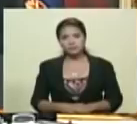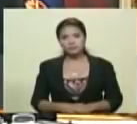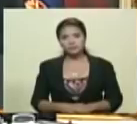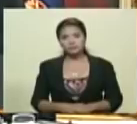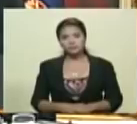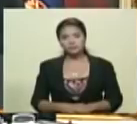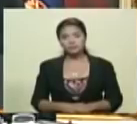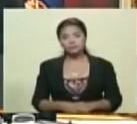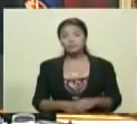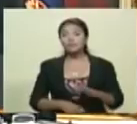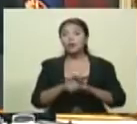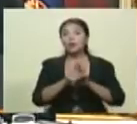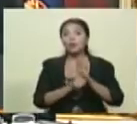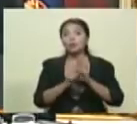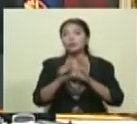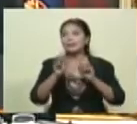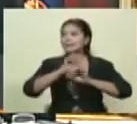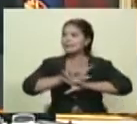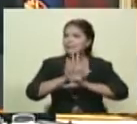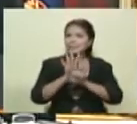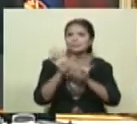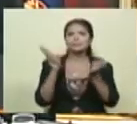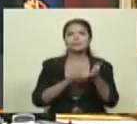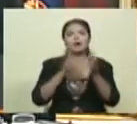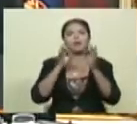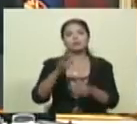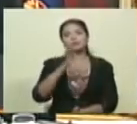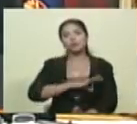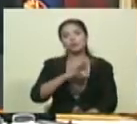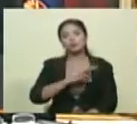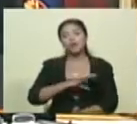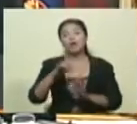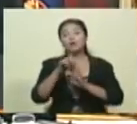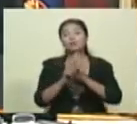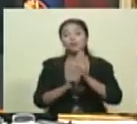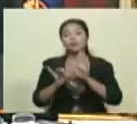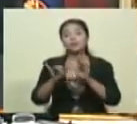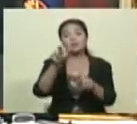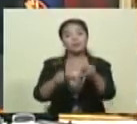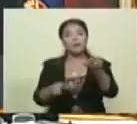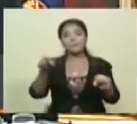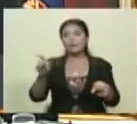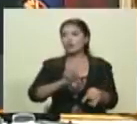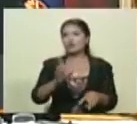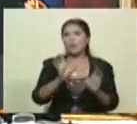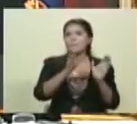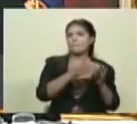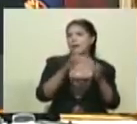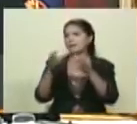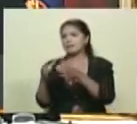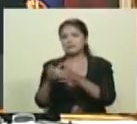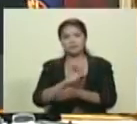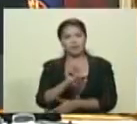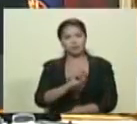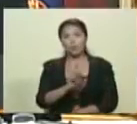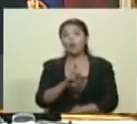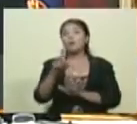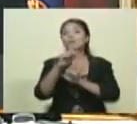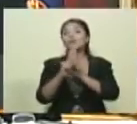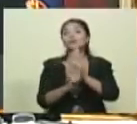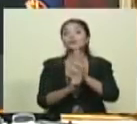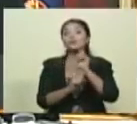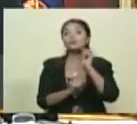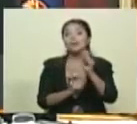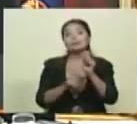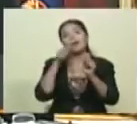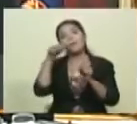La constituyente ejemplar desde el punto de vista social, porque es una constituyente ciudadana, no es partidista, partidizada. Es una constituyente del